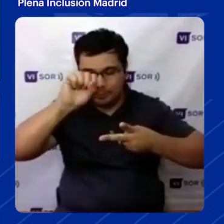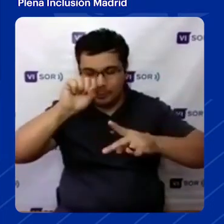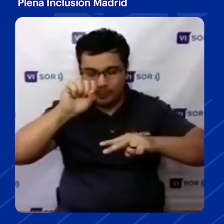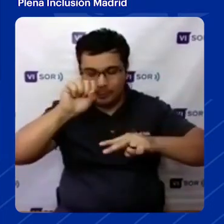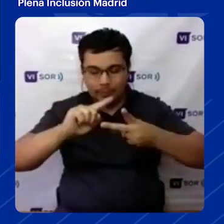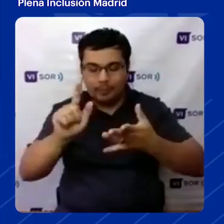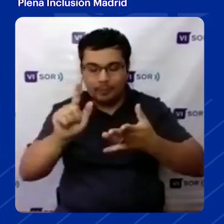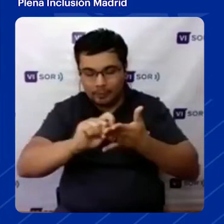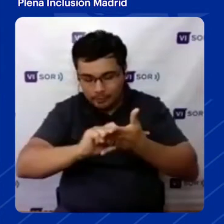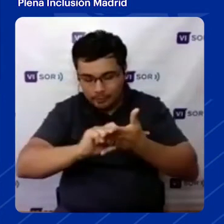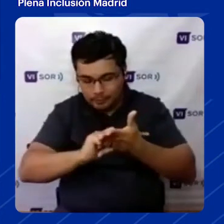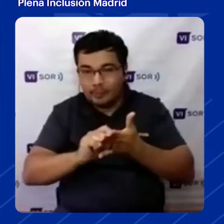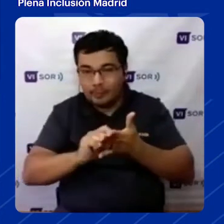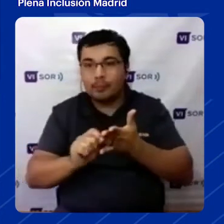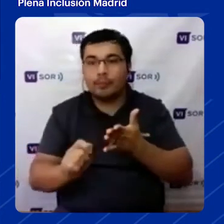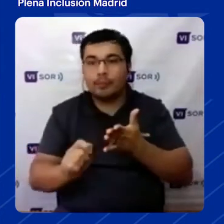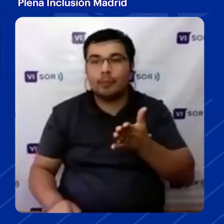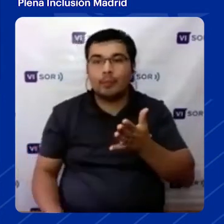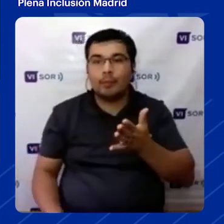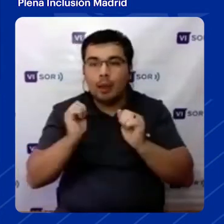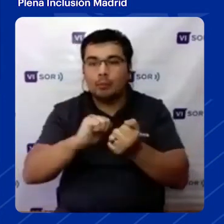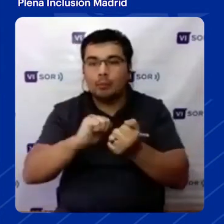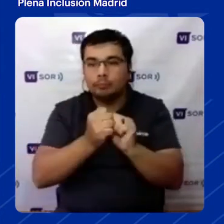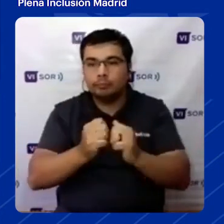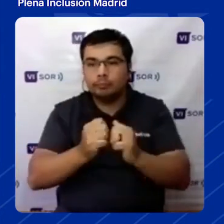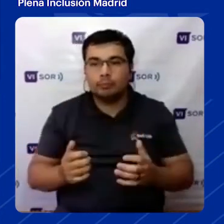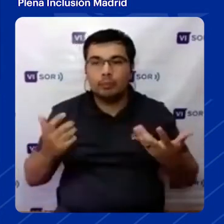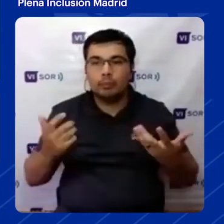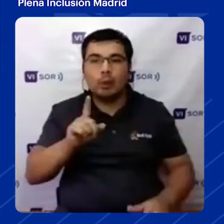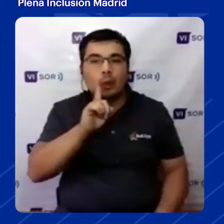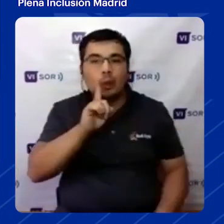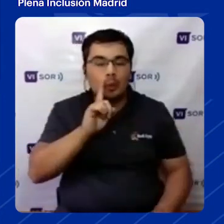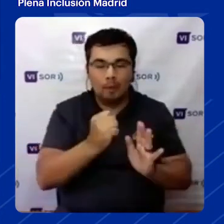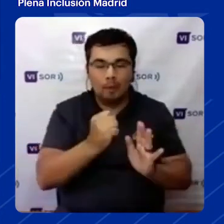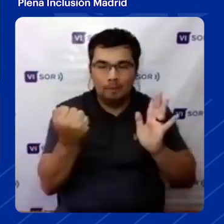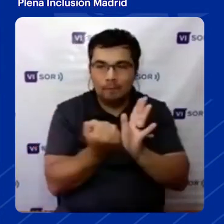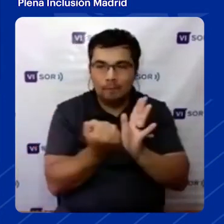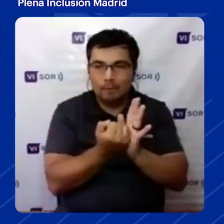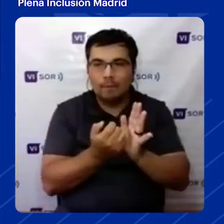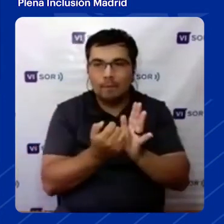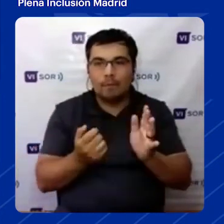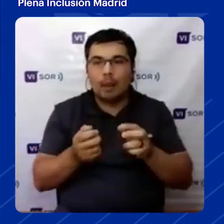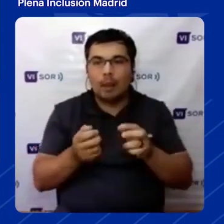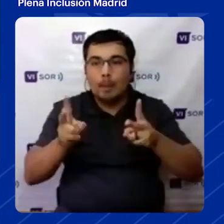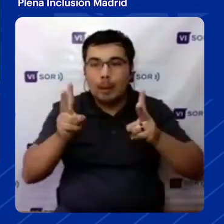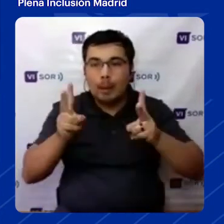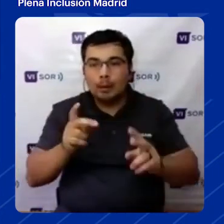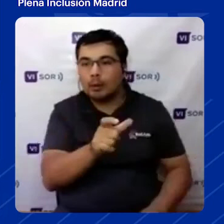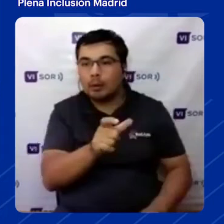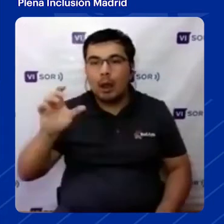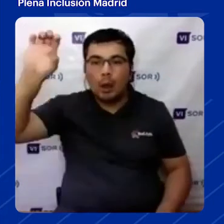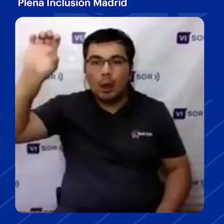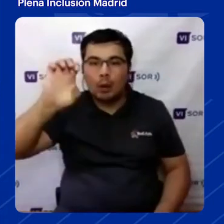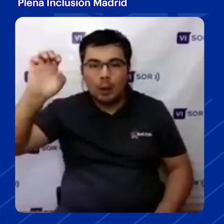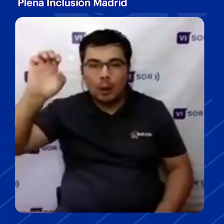este objetivo con varias organizaciones a nivel europeo. Todos los resultados los pueden ver en la web